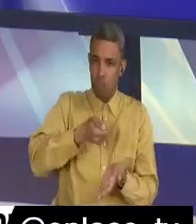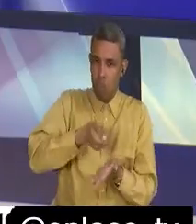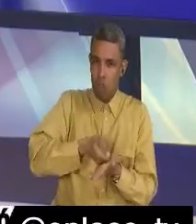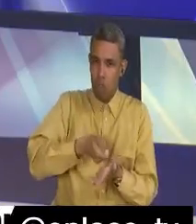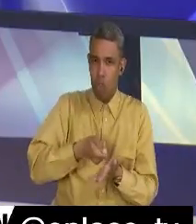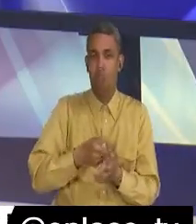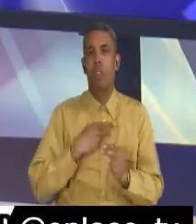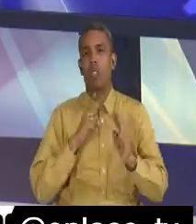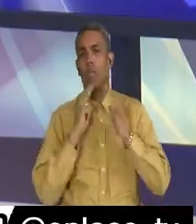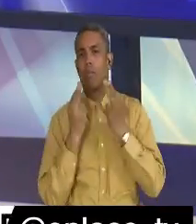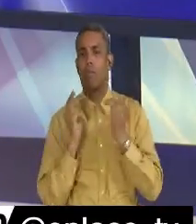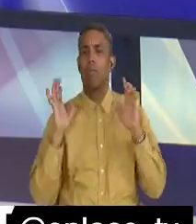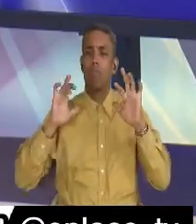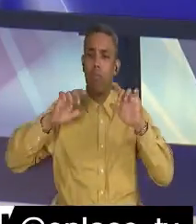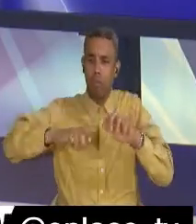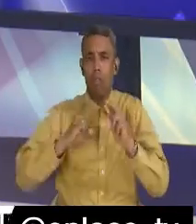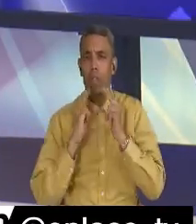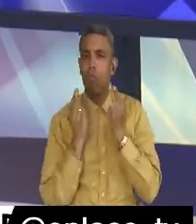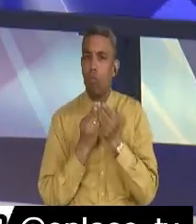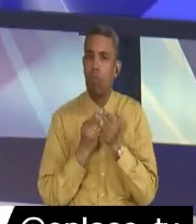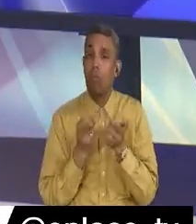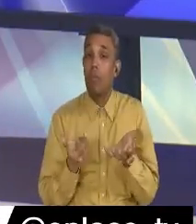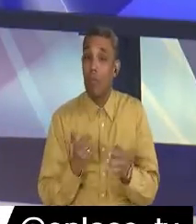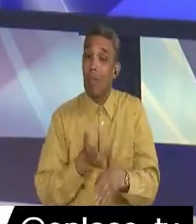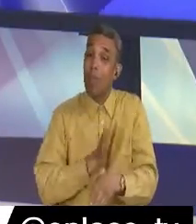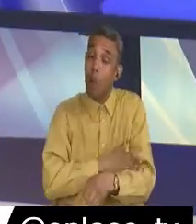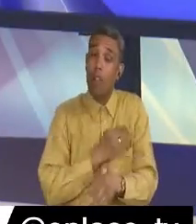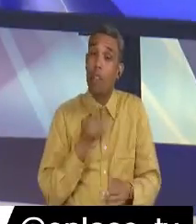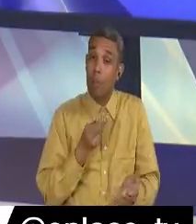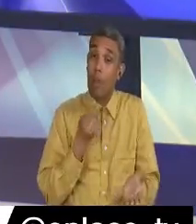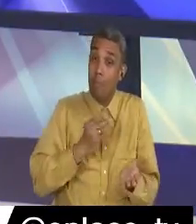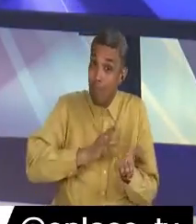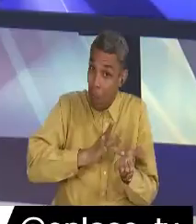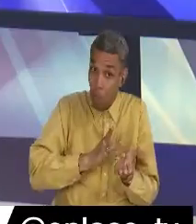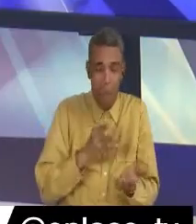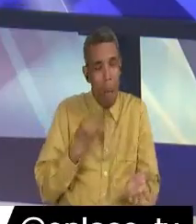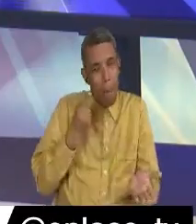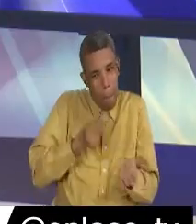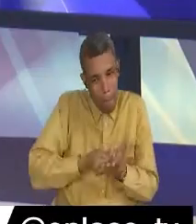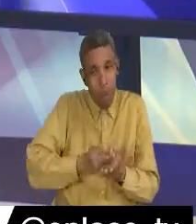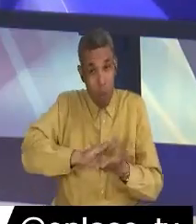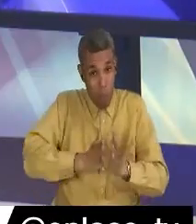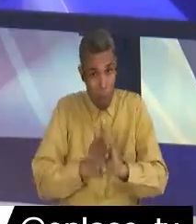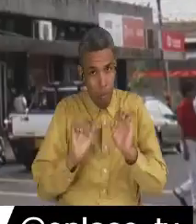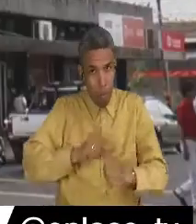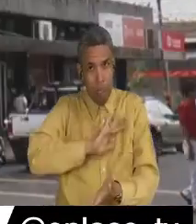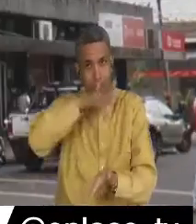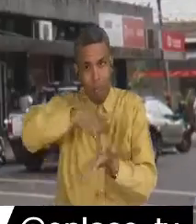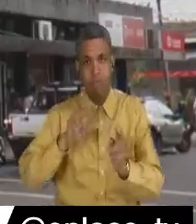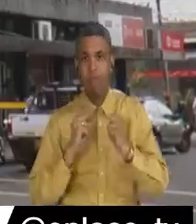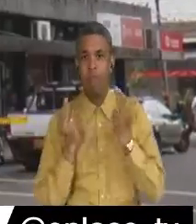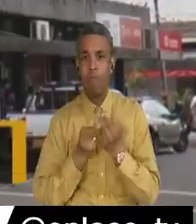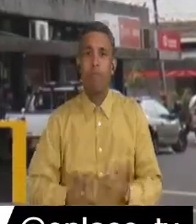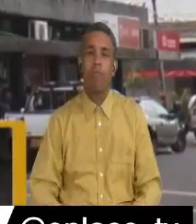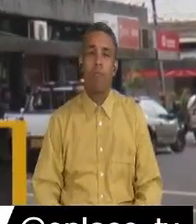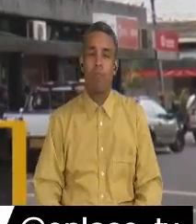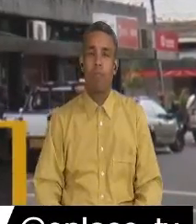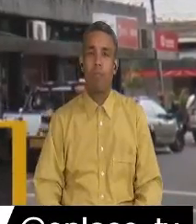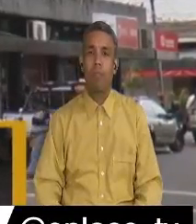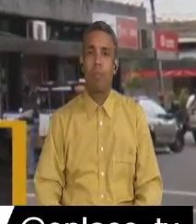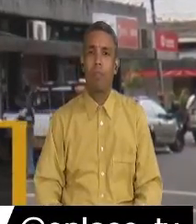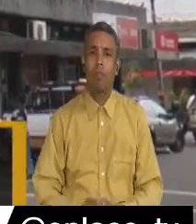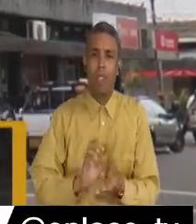Para participar, los afiliados deben estar a paz y salvo antes del 19 de abril del presente año. Asamblea General de